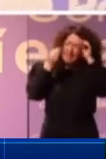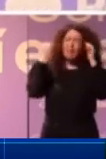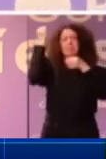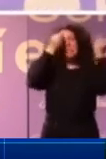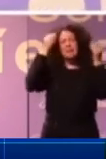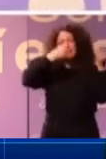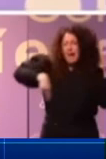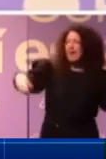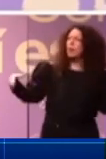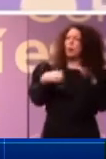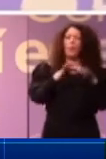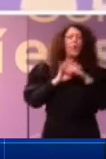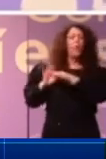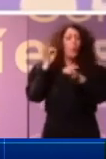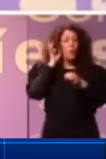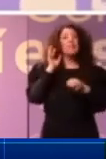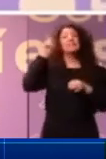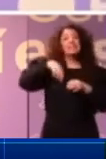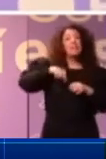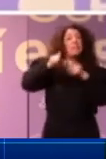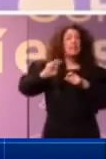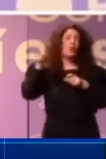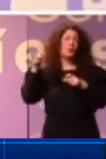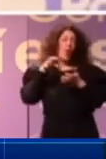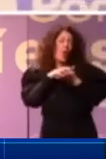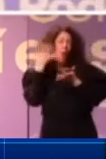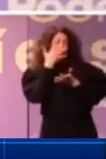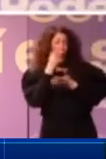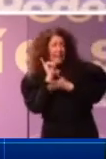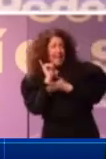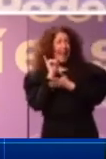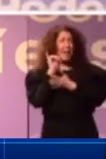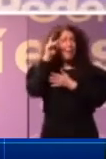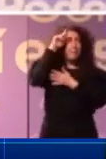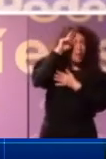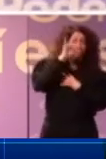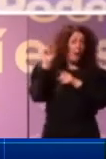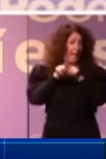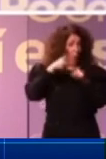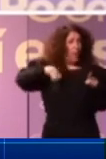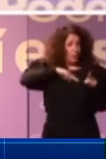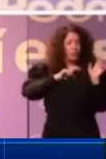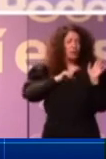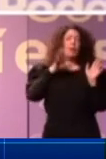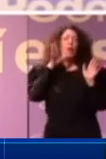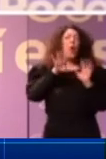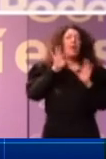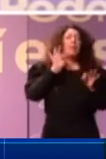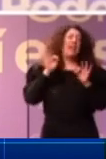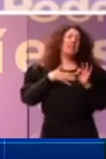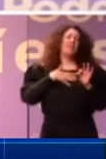chirrían con un ordenamiento constitucional como el nuestro y al final, en vez de aceptar y ser